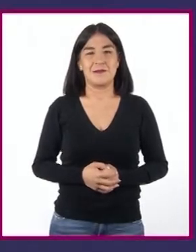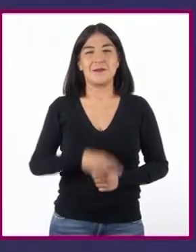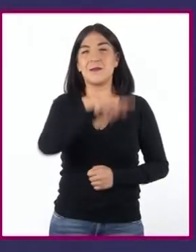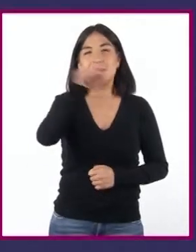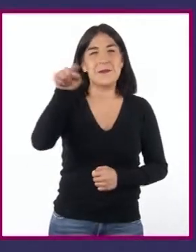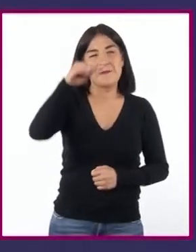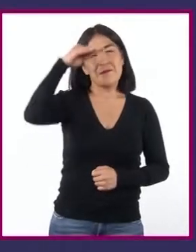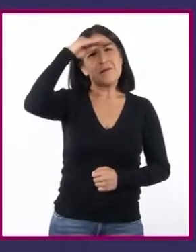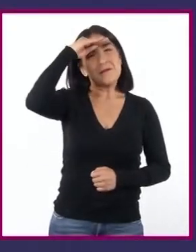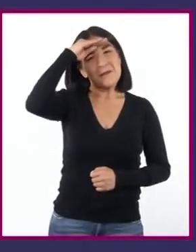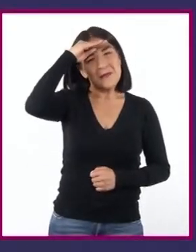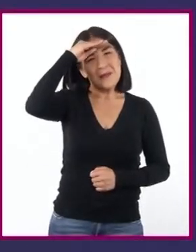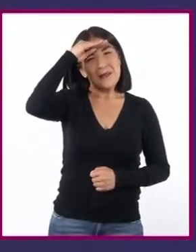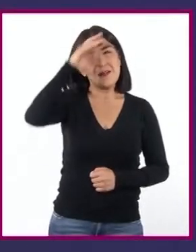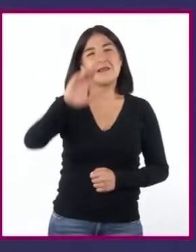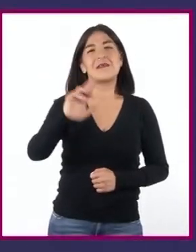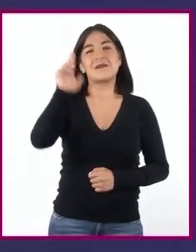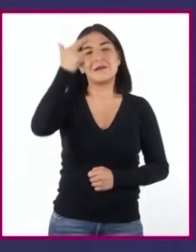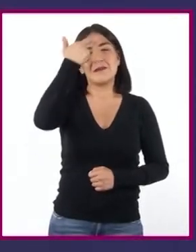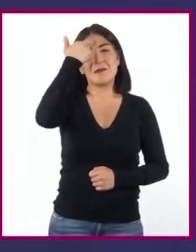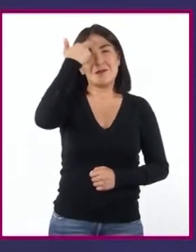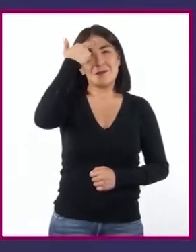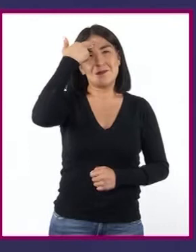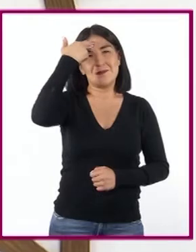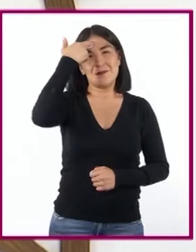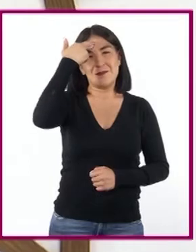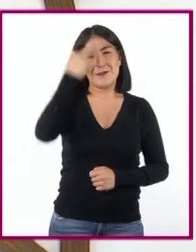Piensen. Recuerden.